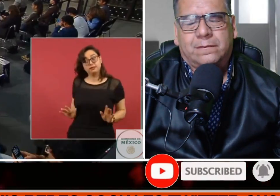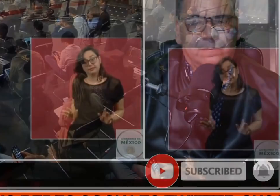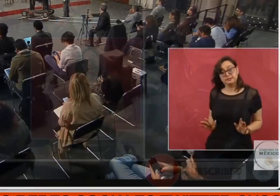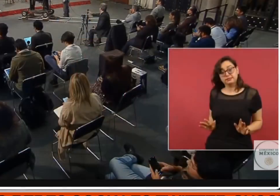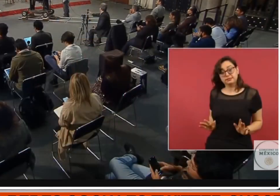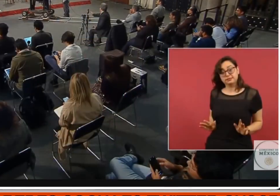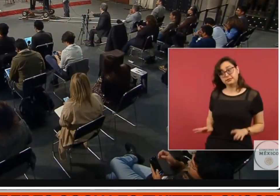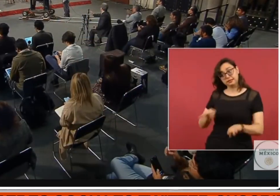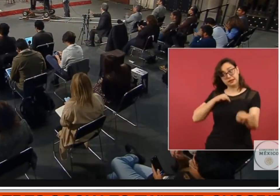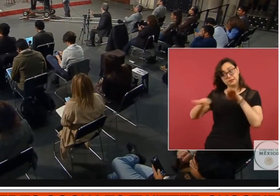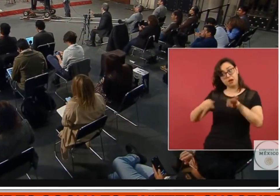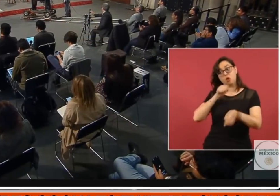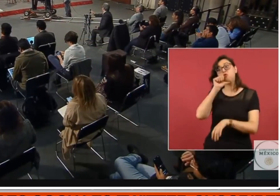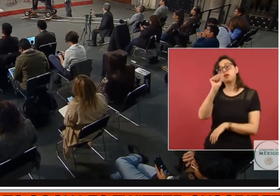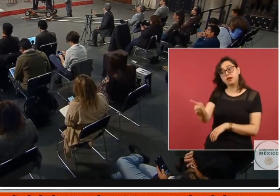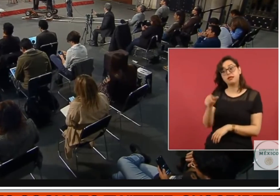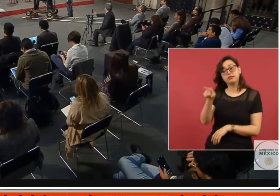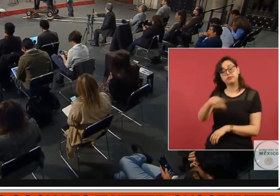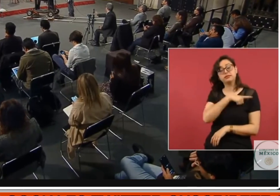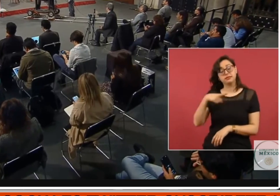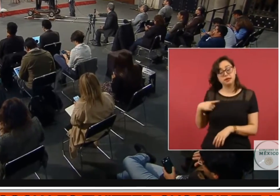te vamos a